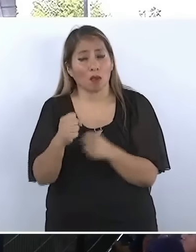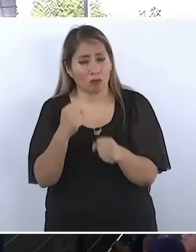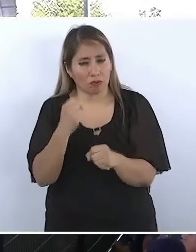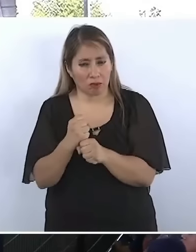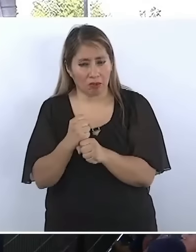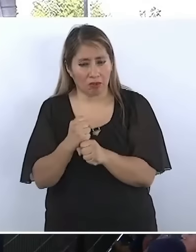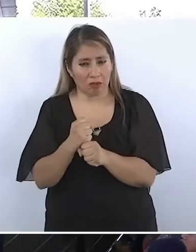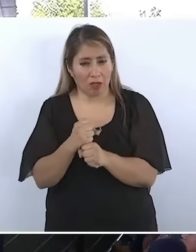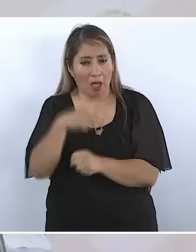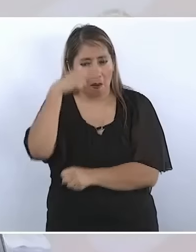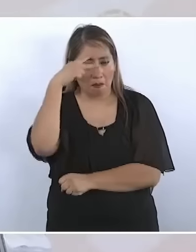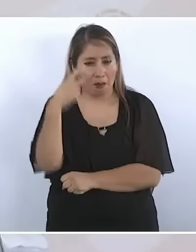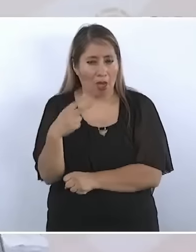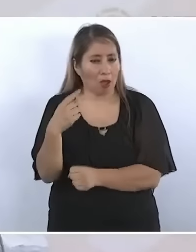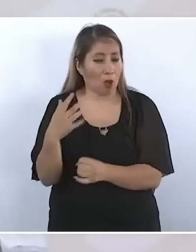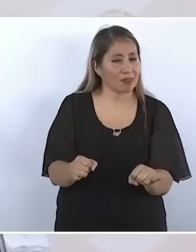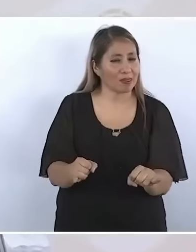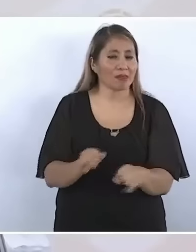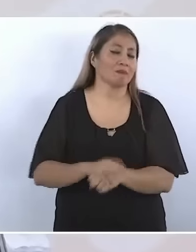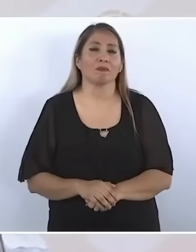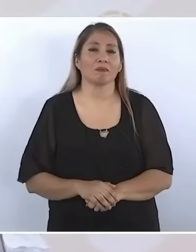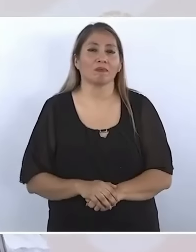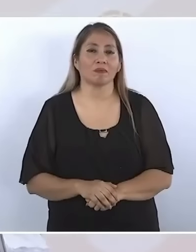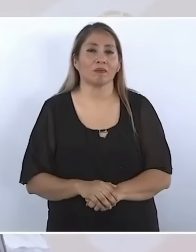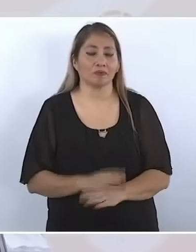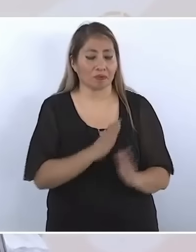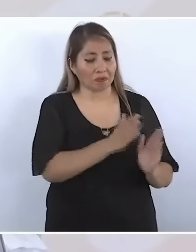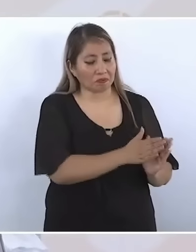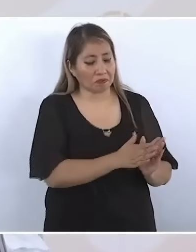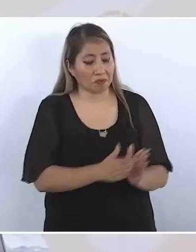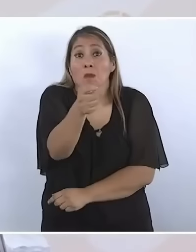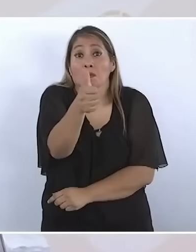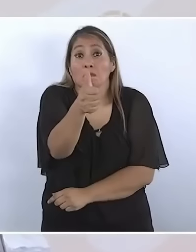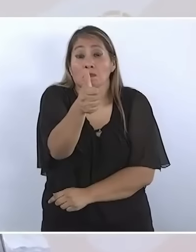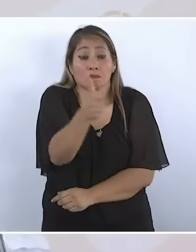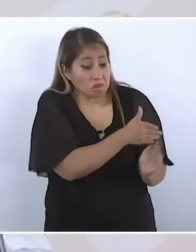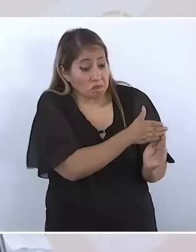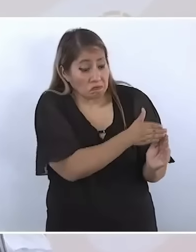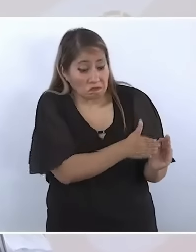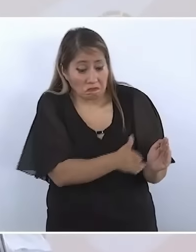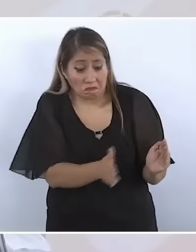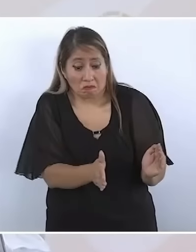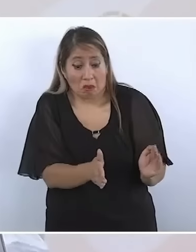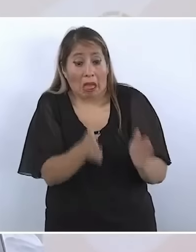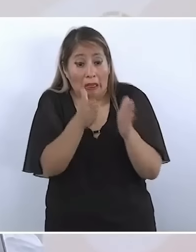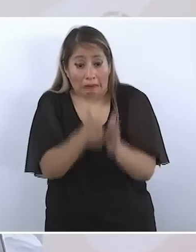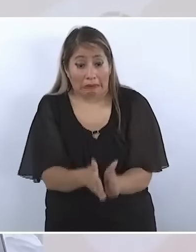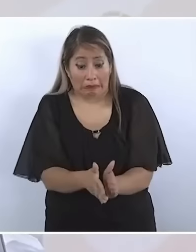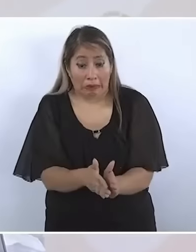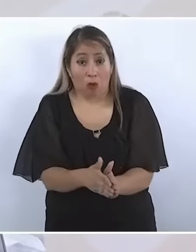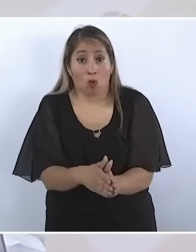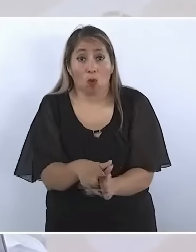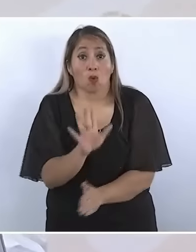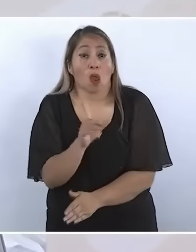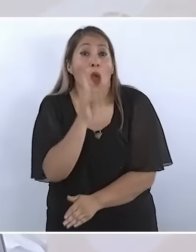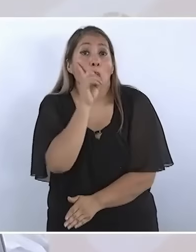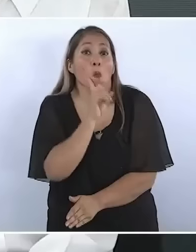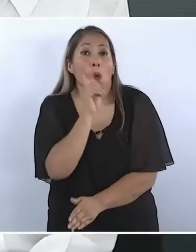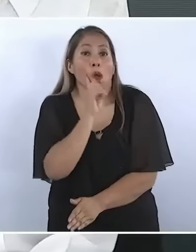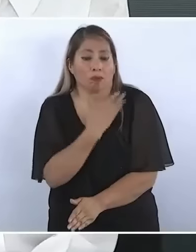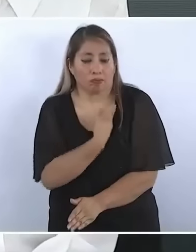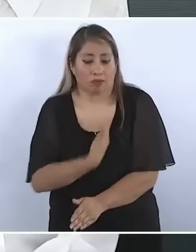que México logró su independencia, es la primera vez que vamos a tener una